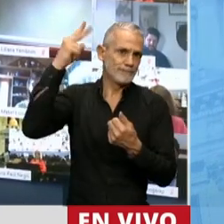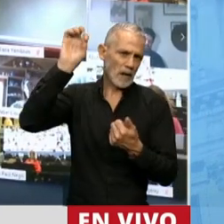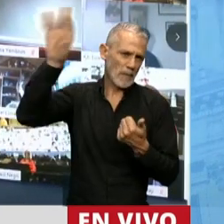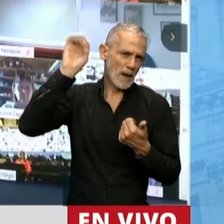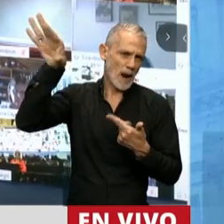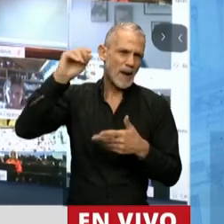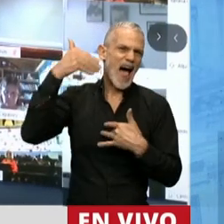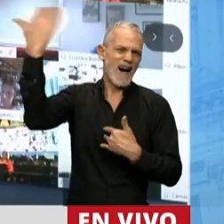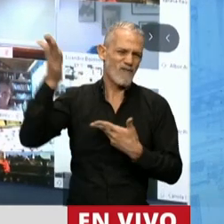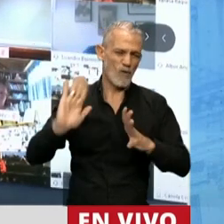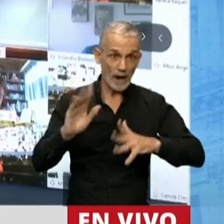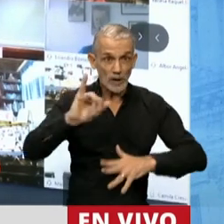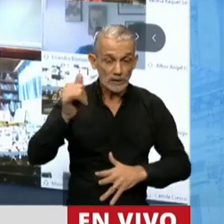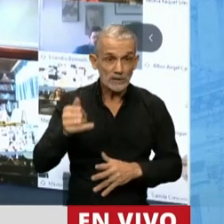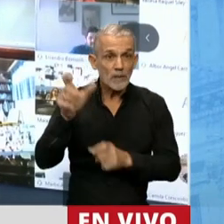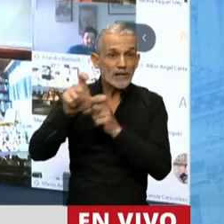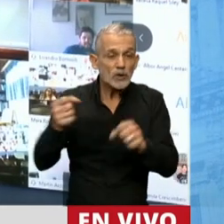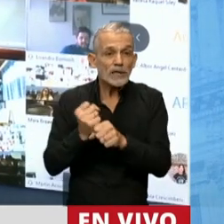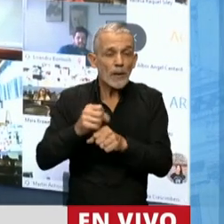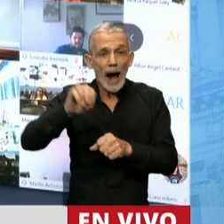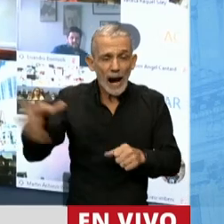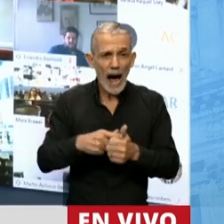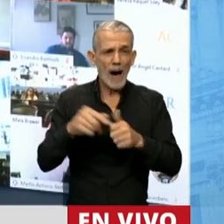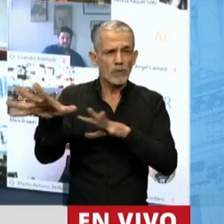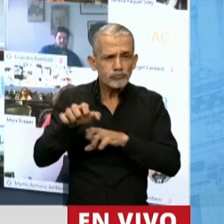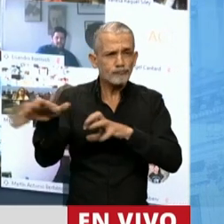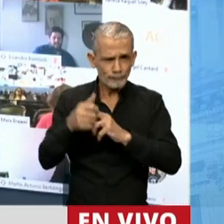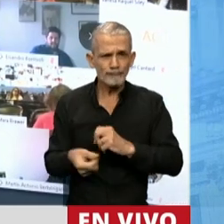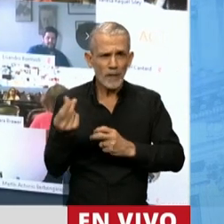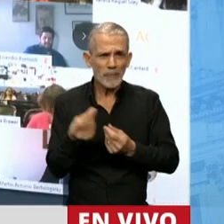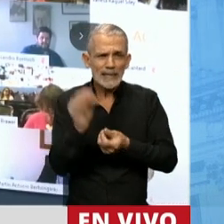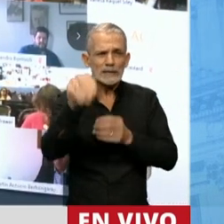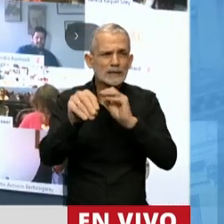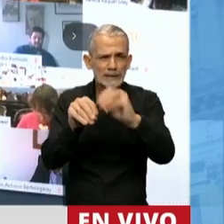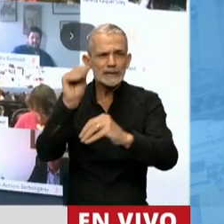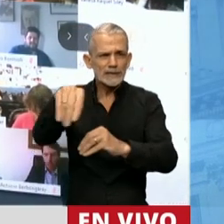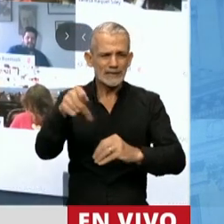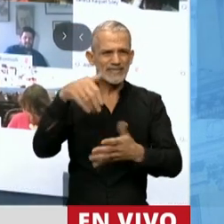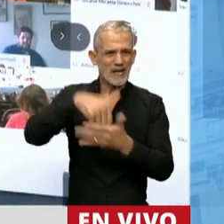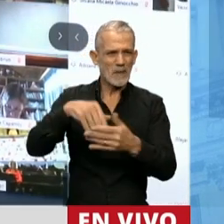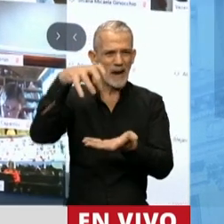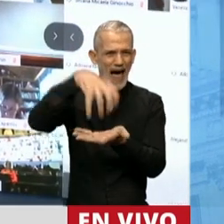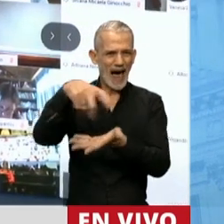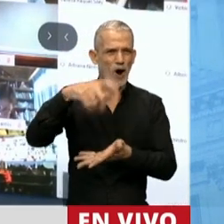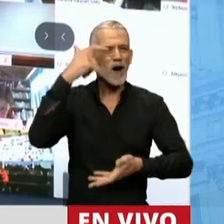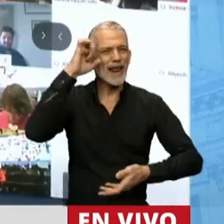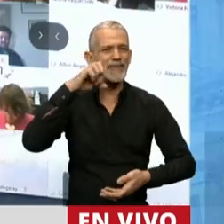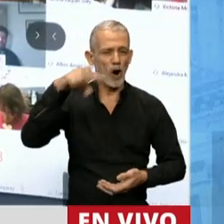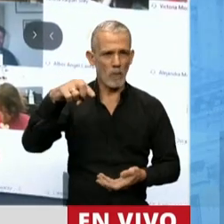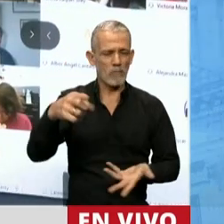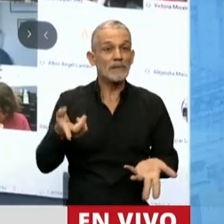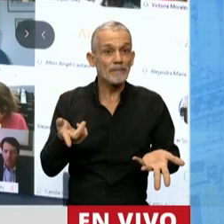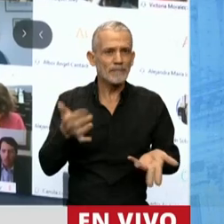exterior. Pero sí lo ponen los chacareros, sí lo ponen los agricultores. Pero todo eso pasa a ser una anécdota.